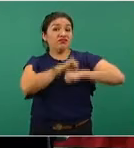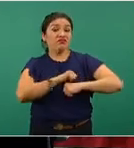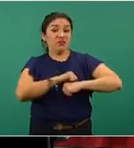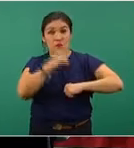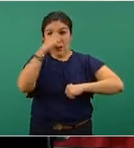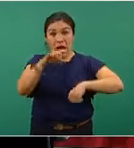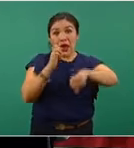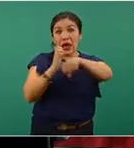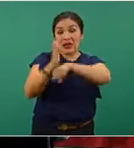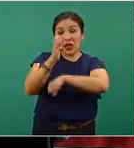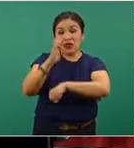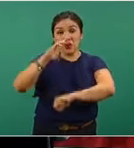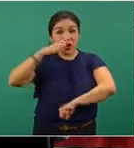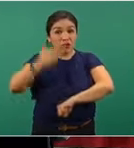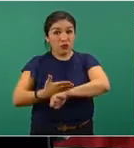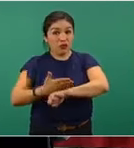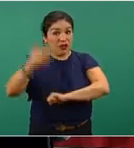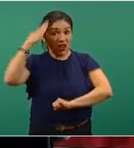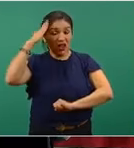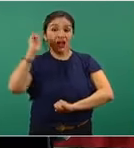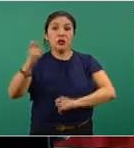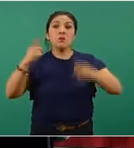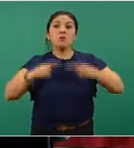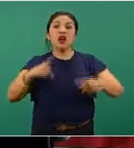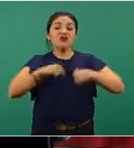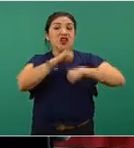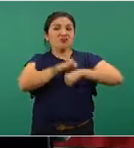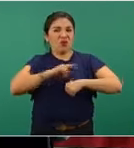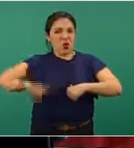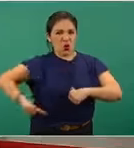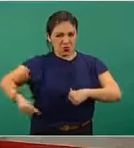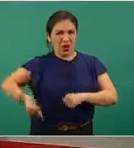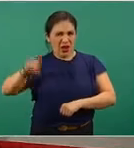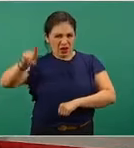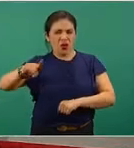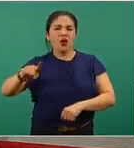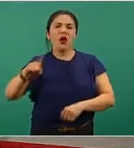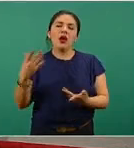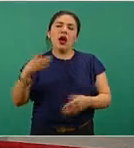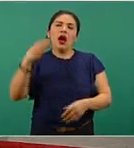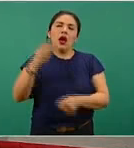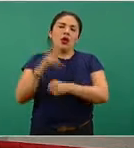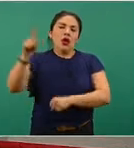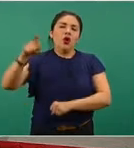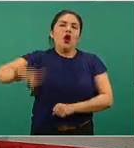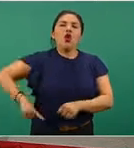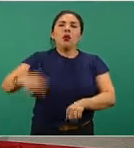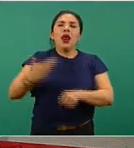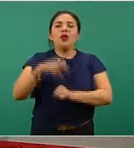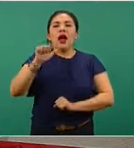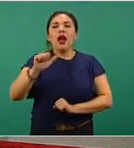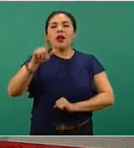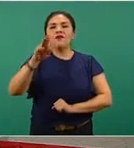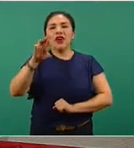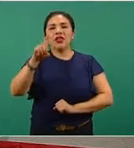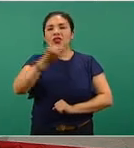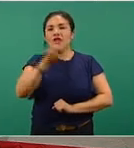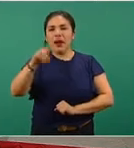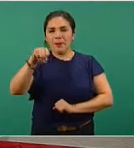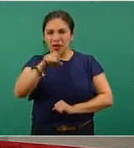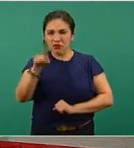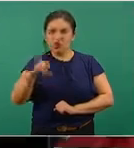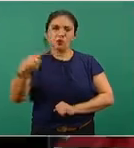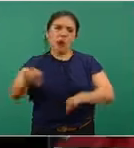de una entidad federativa, que es la persona titular de su gobierno, en este caso el gobernador Alfredo del Mazo y su equipo de